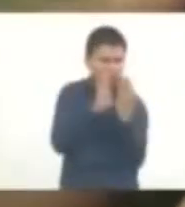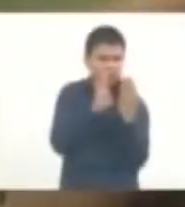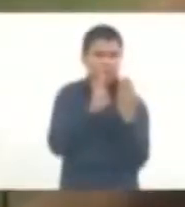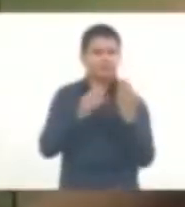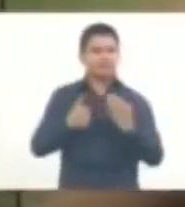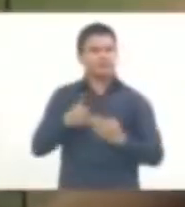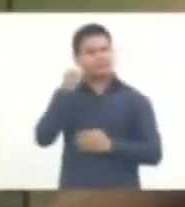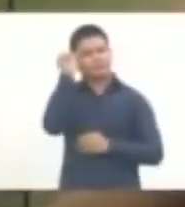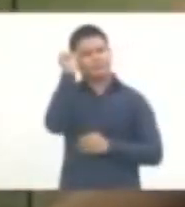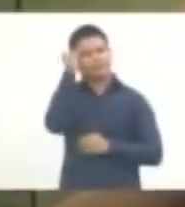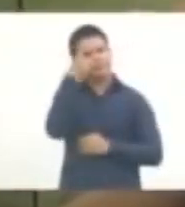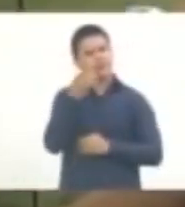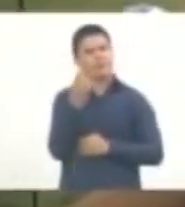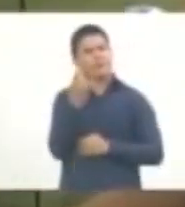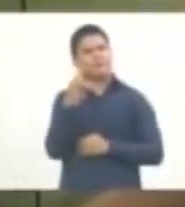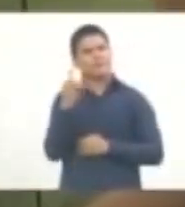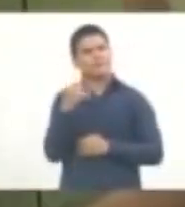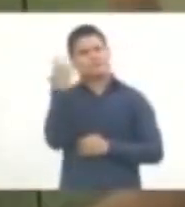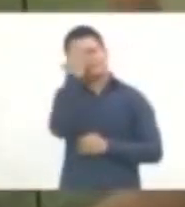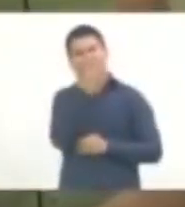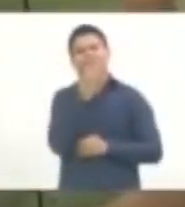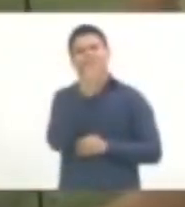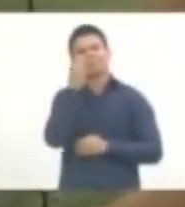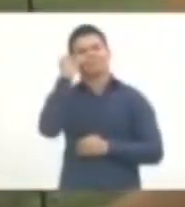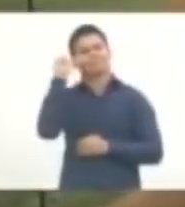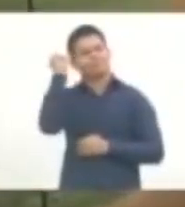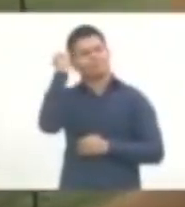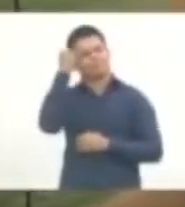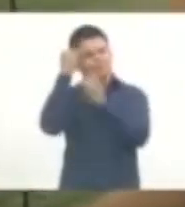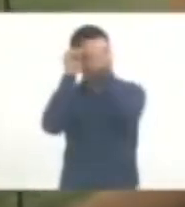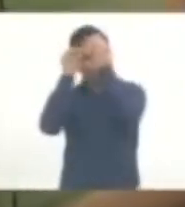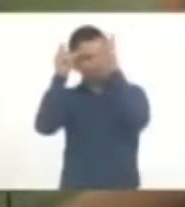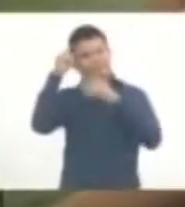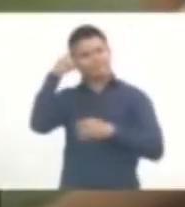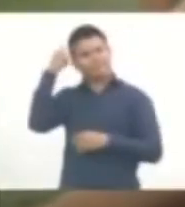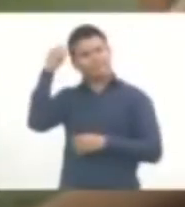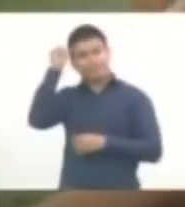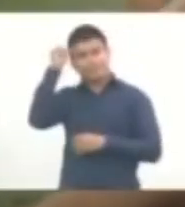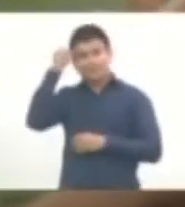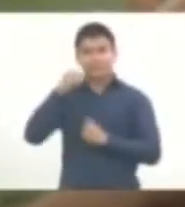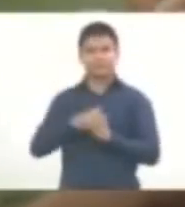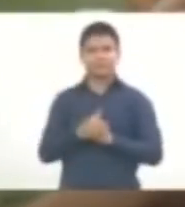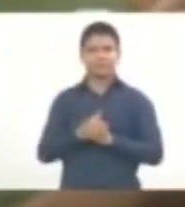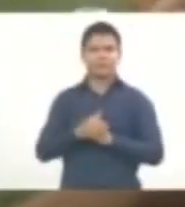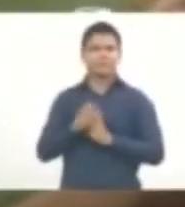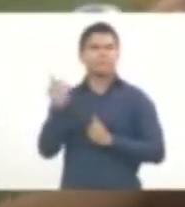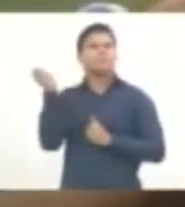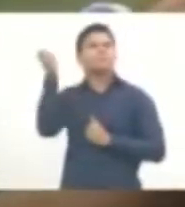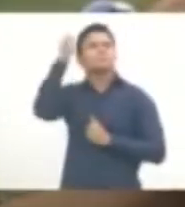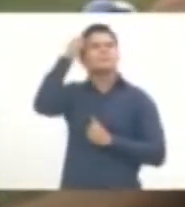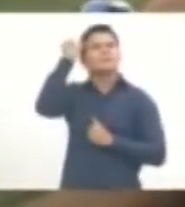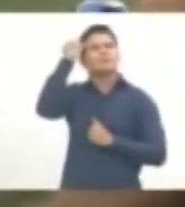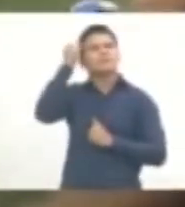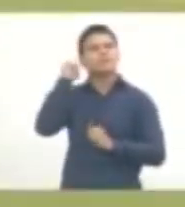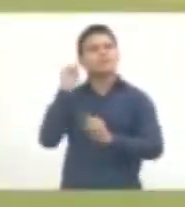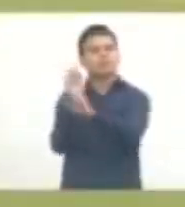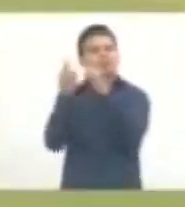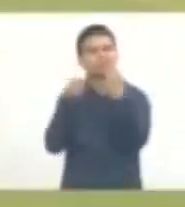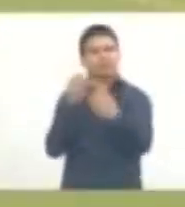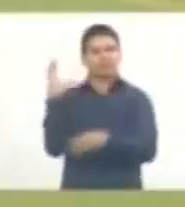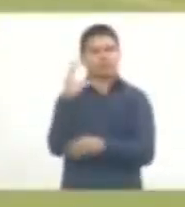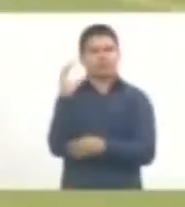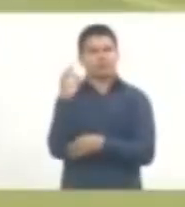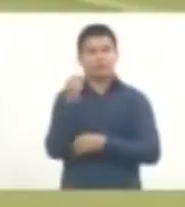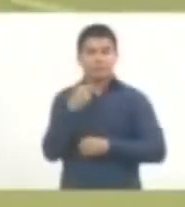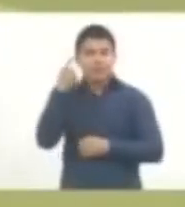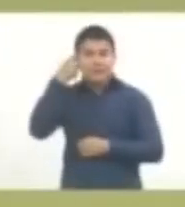siempre que mencionan Bolivia es algo muy lindo, me llega en la cabeza, en la mente el recuerdo que tengo que debuté con esta camiseta. El